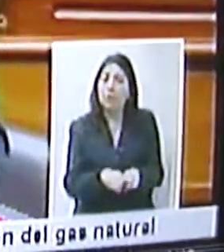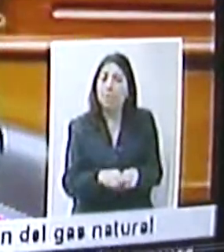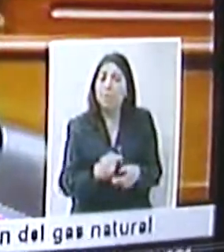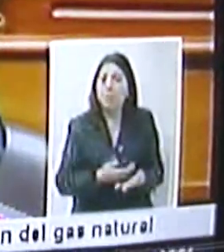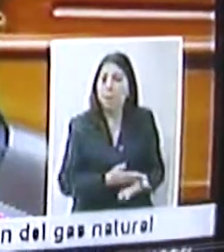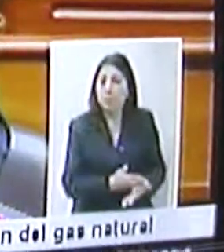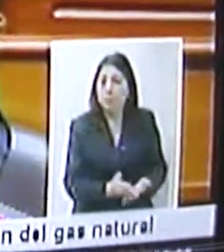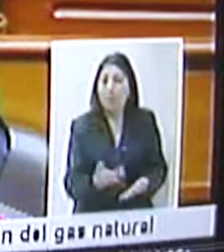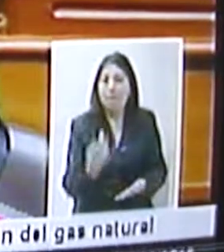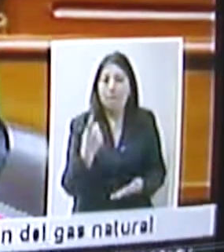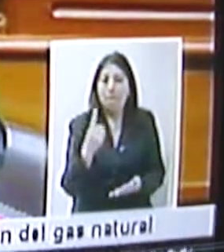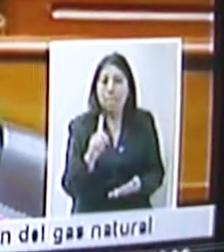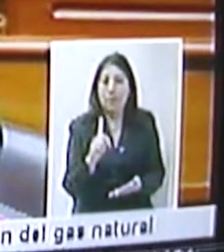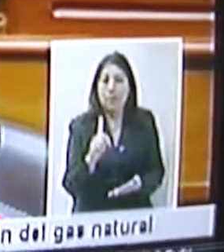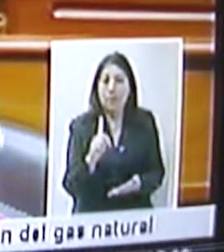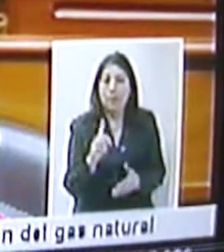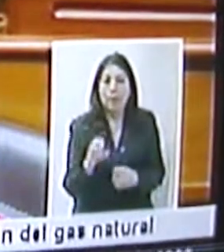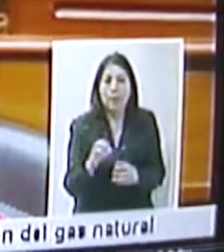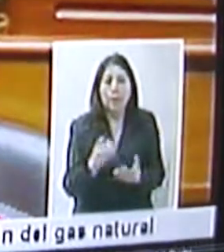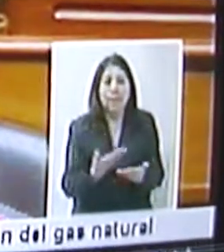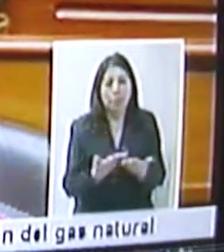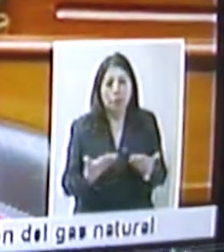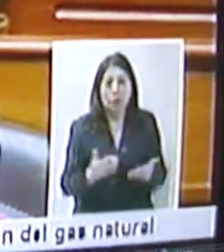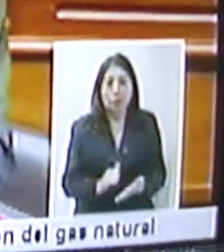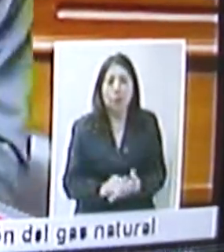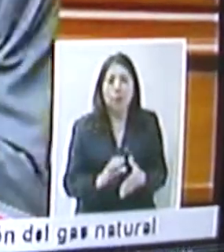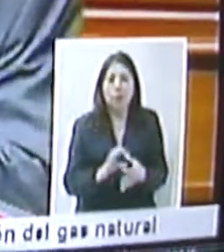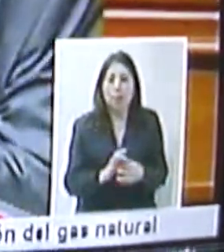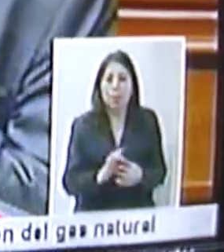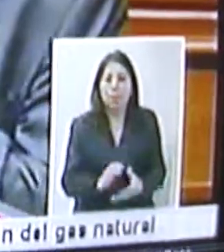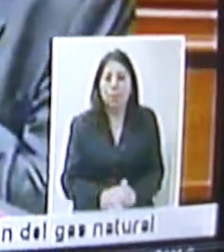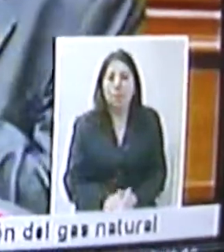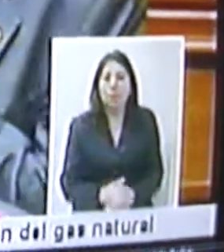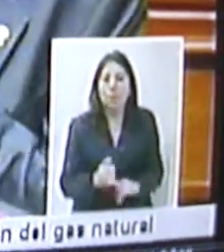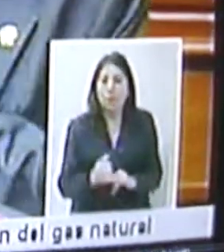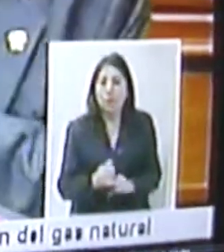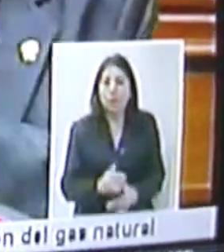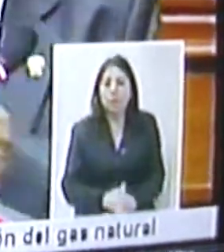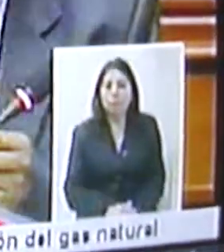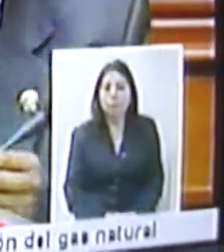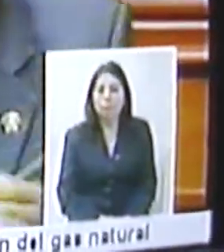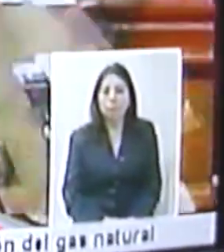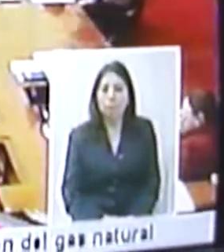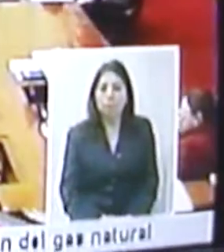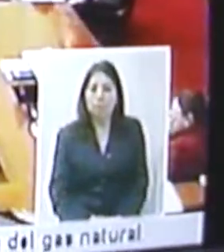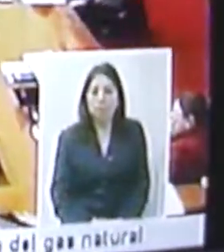destine para hacer realidad el gasoducto surandino. Muchas gracias.